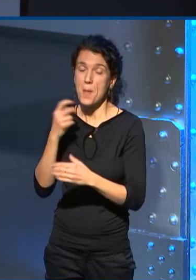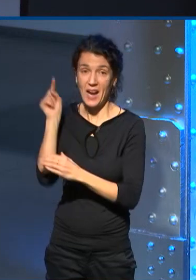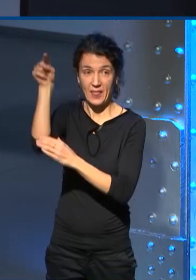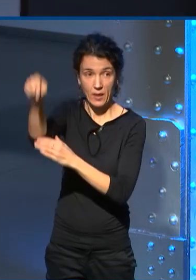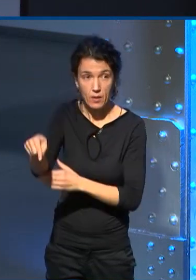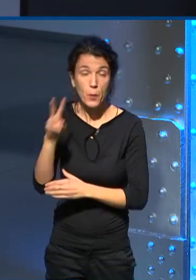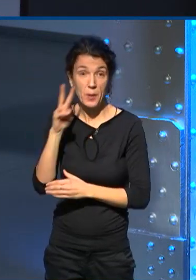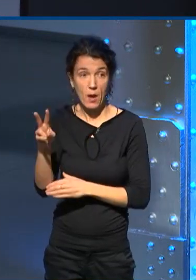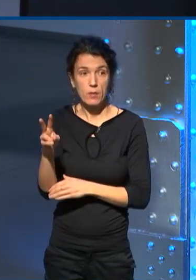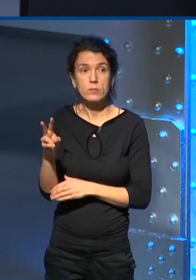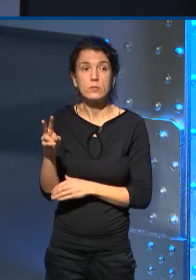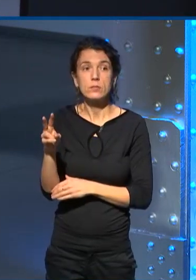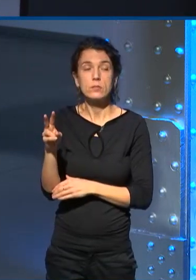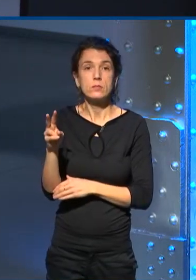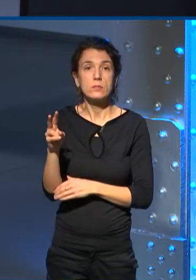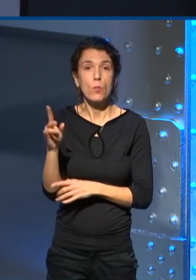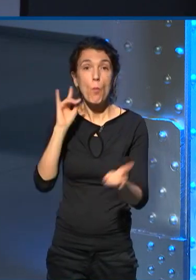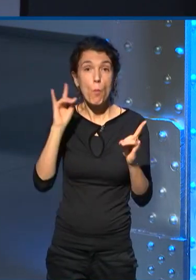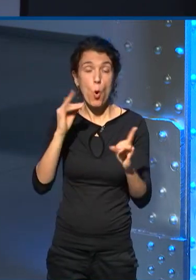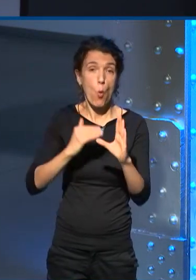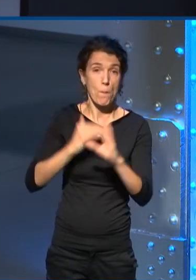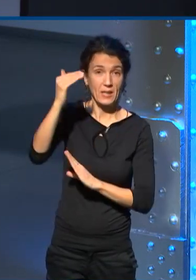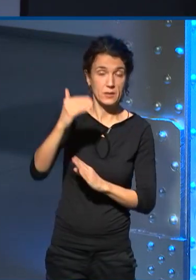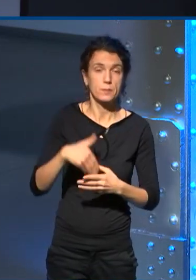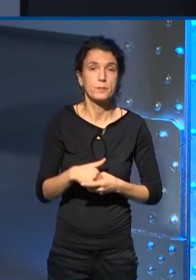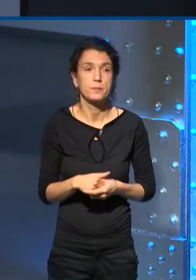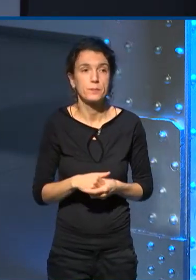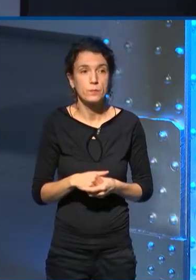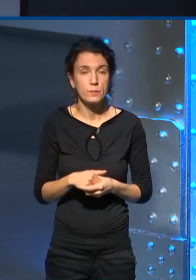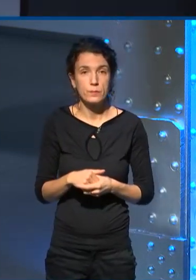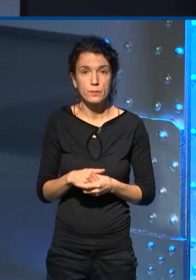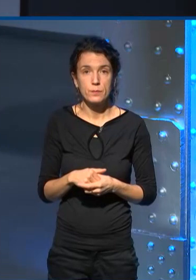ignición. Suban, por favor, volumen.